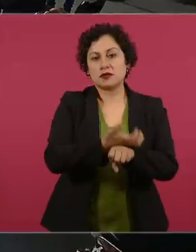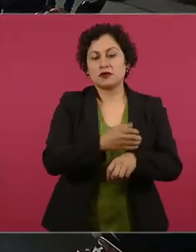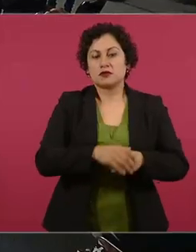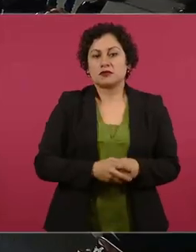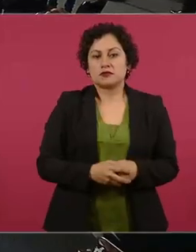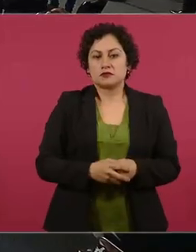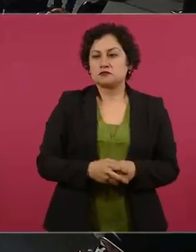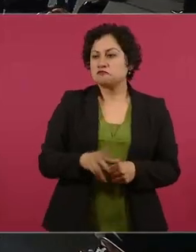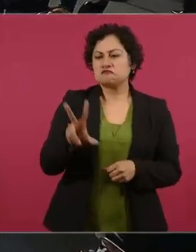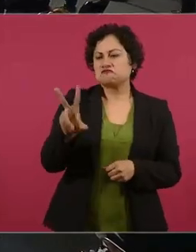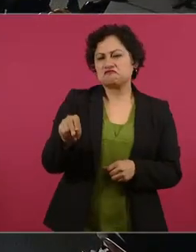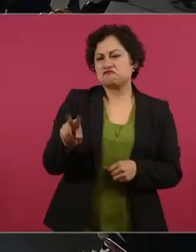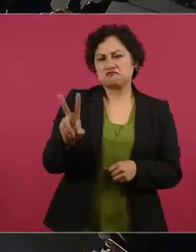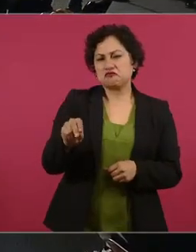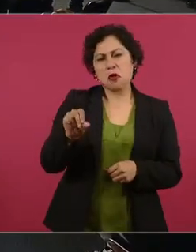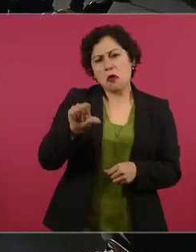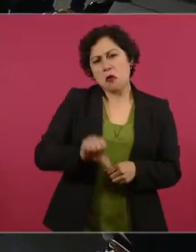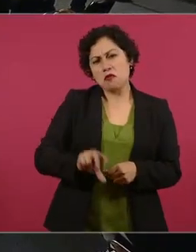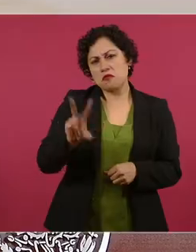presente? No.